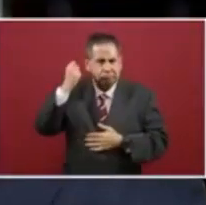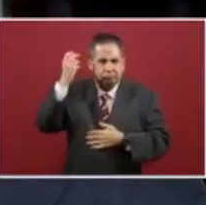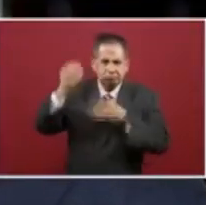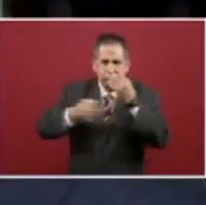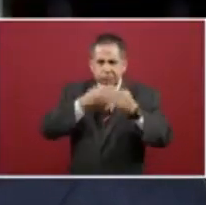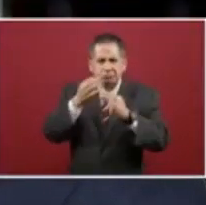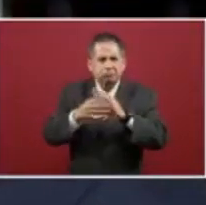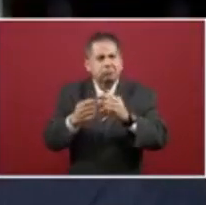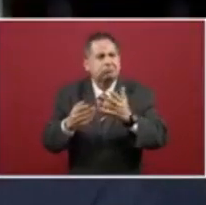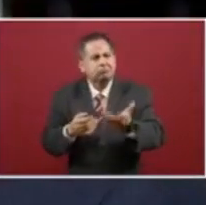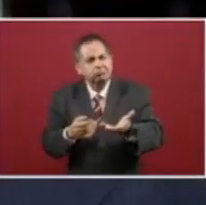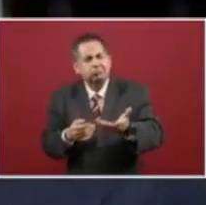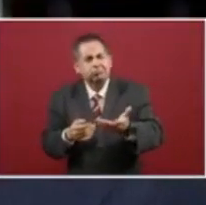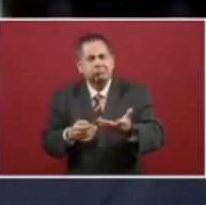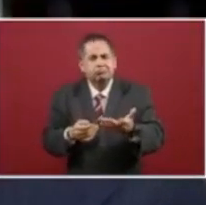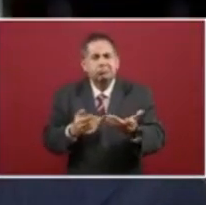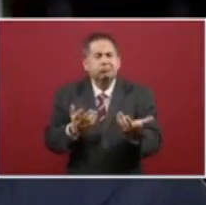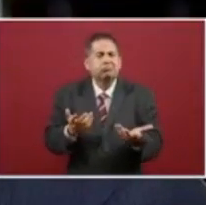dicho? ¿Y